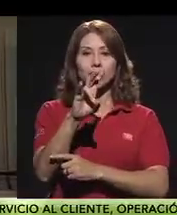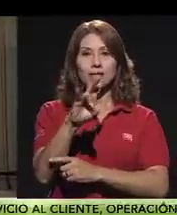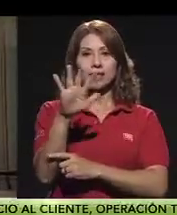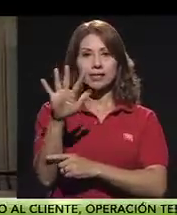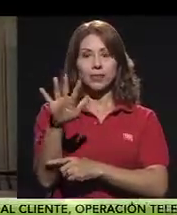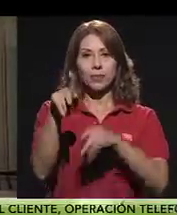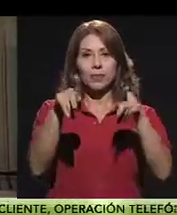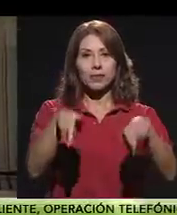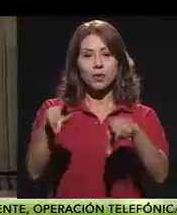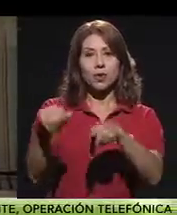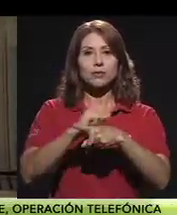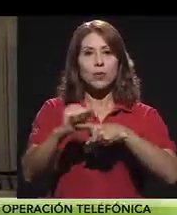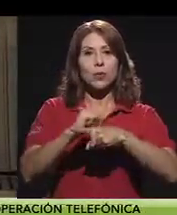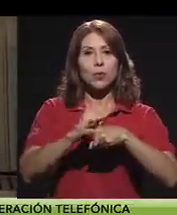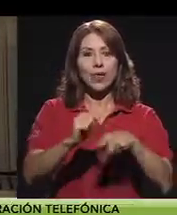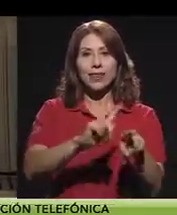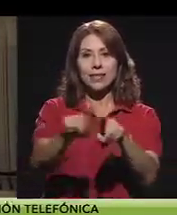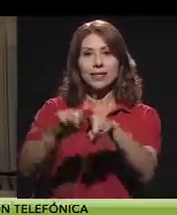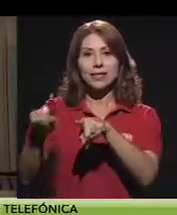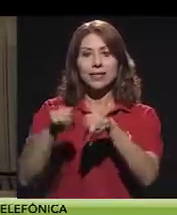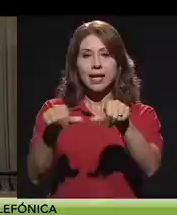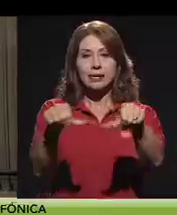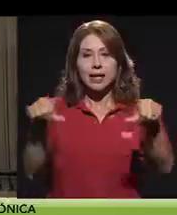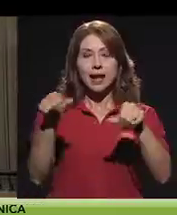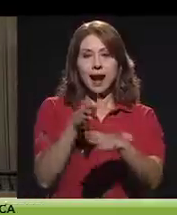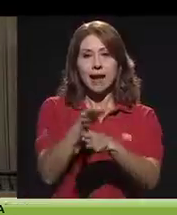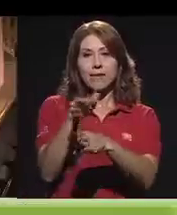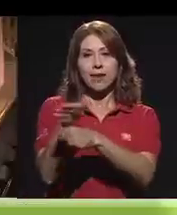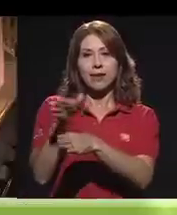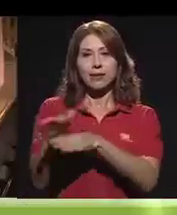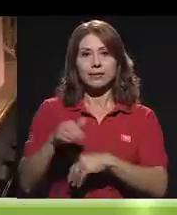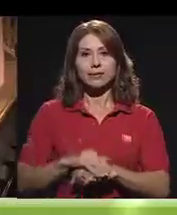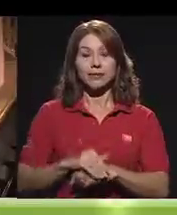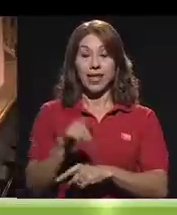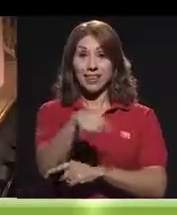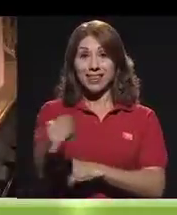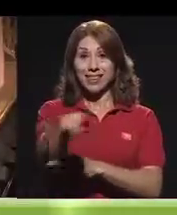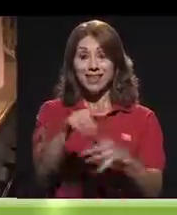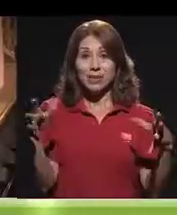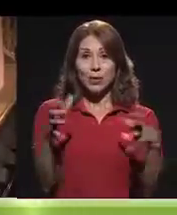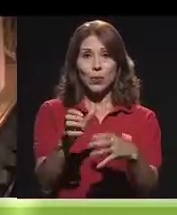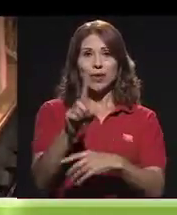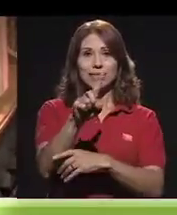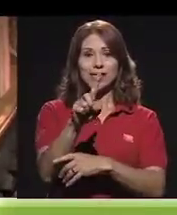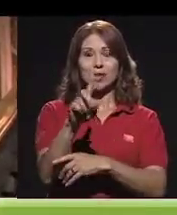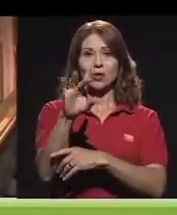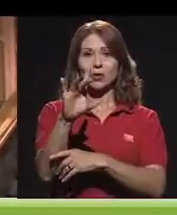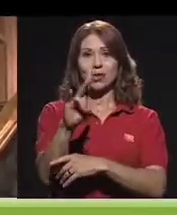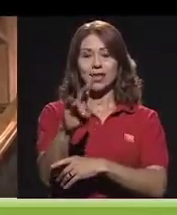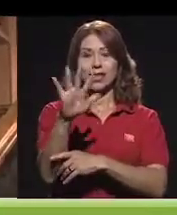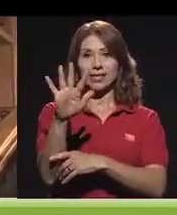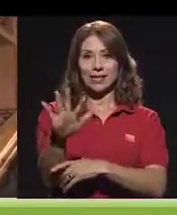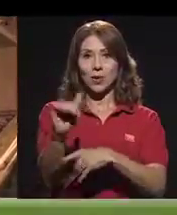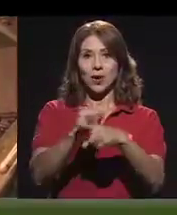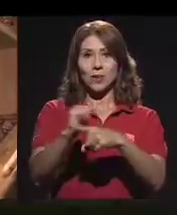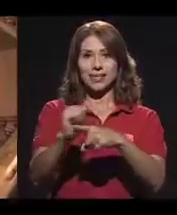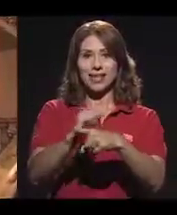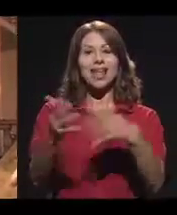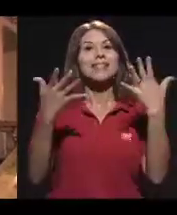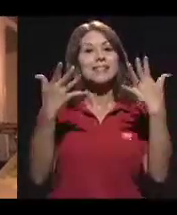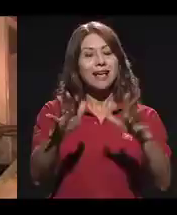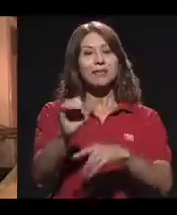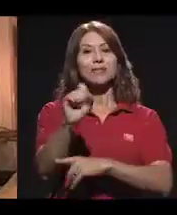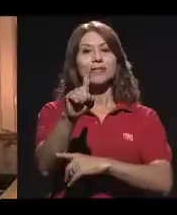175 personas en distintas carreras. De las 175 personas capacitadas en el 2014,